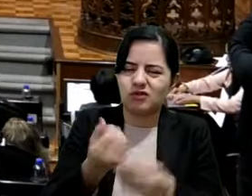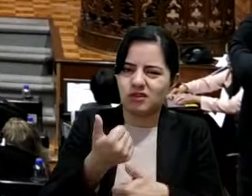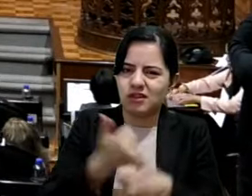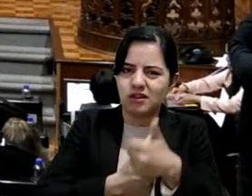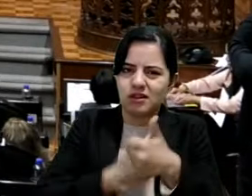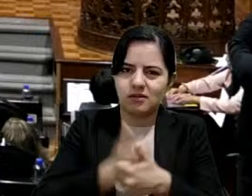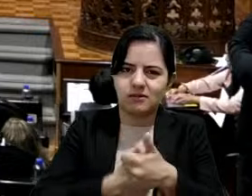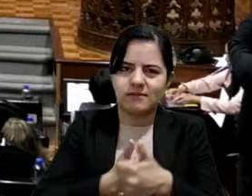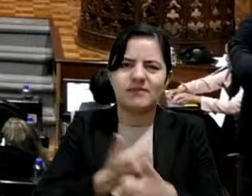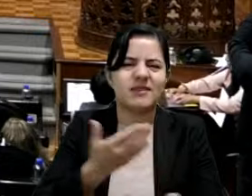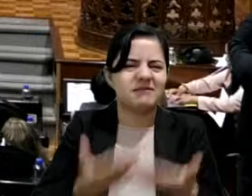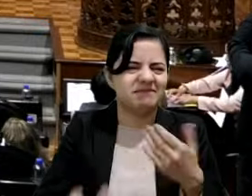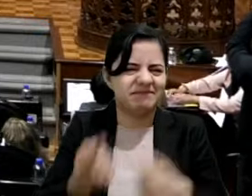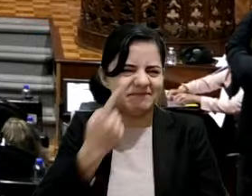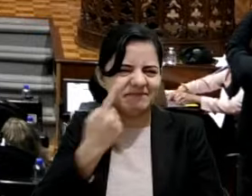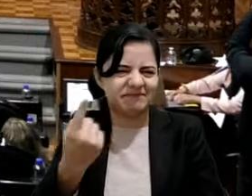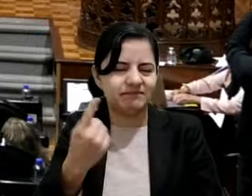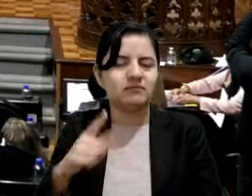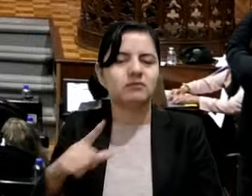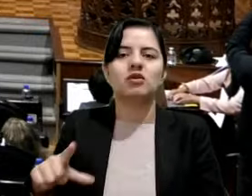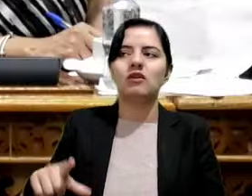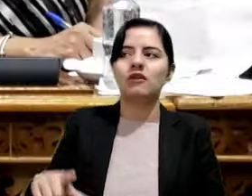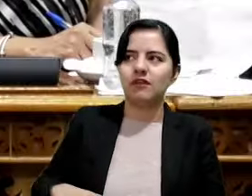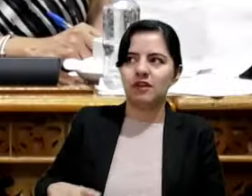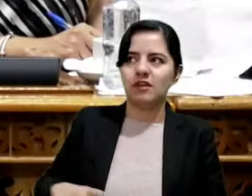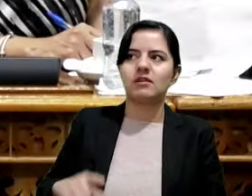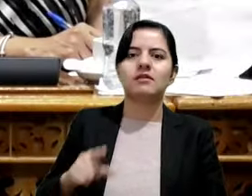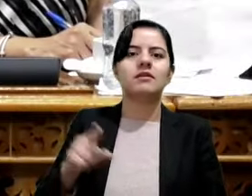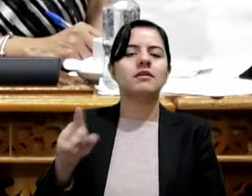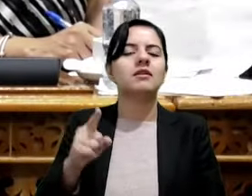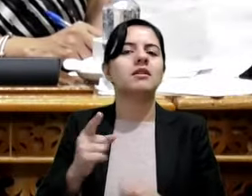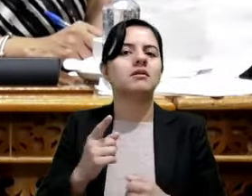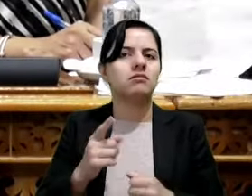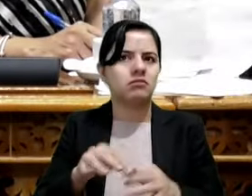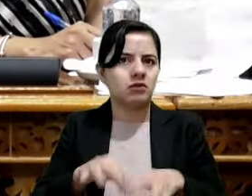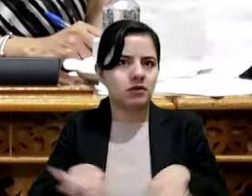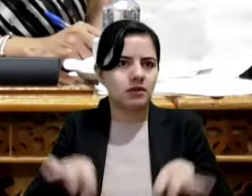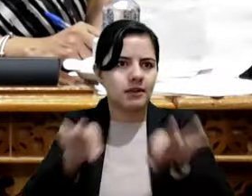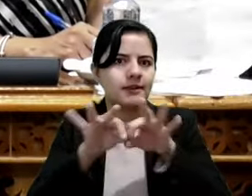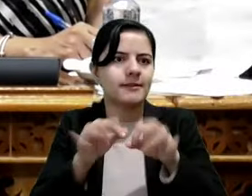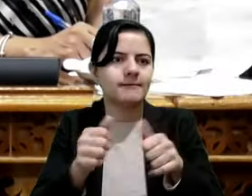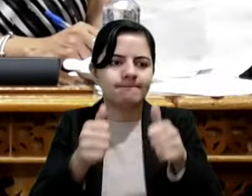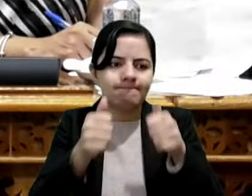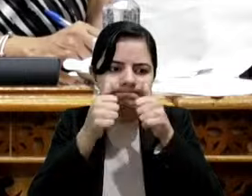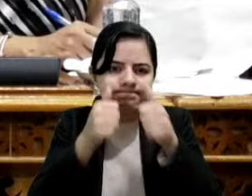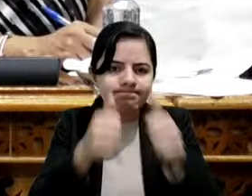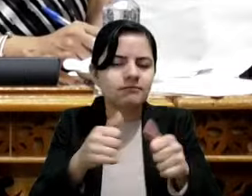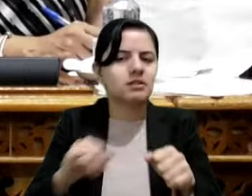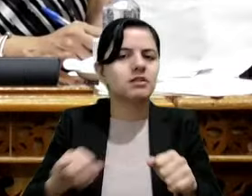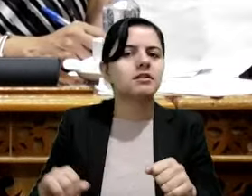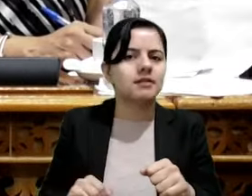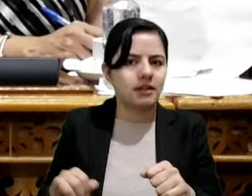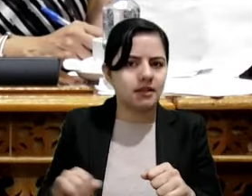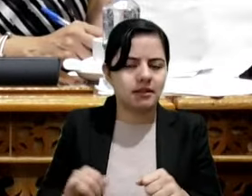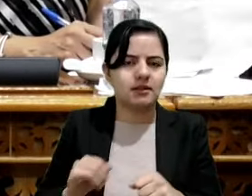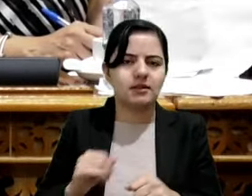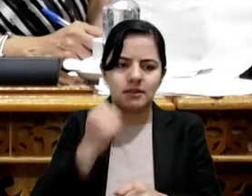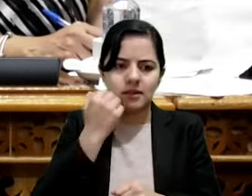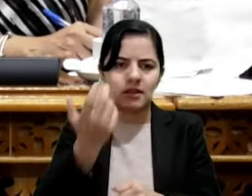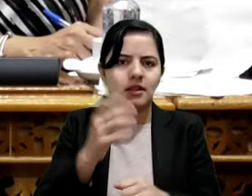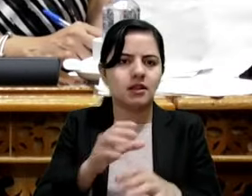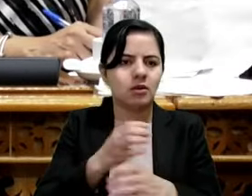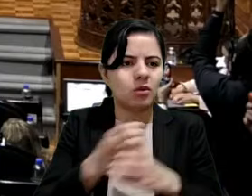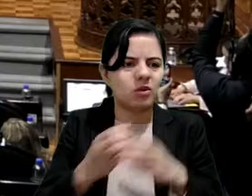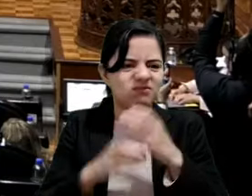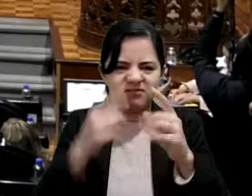de un gobierno que le importa que Se involucra que tiene la voluntad de cambiar las cosas para un bienestar